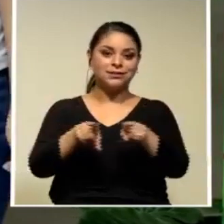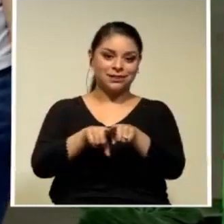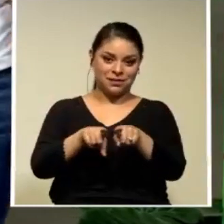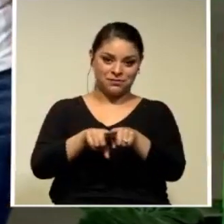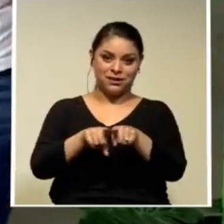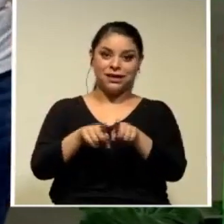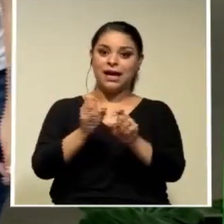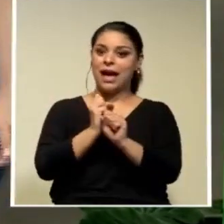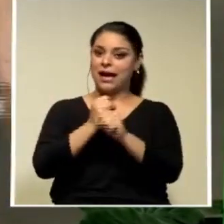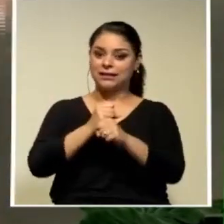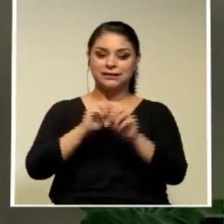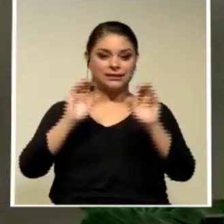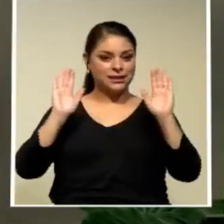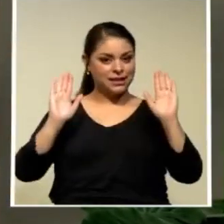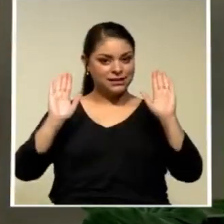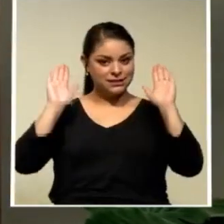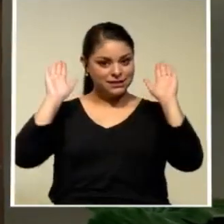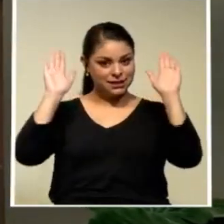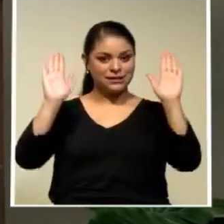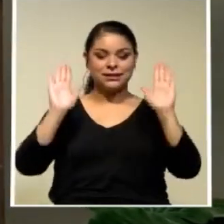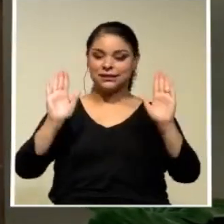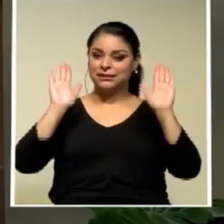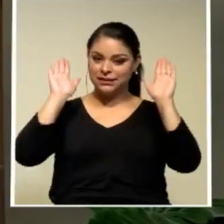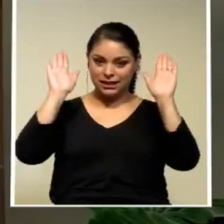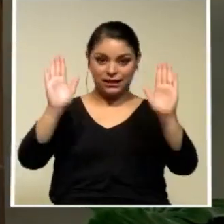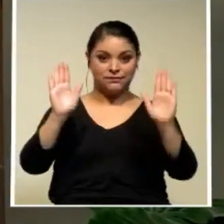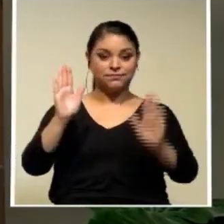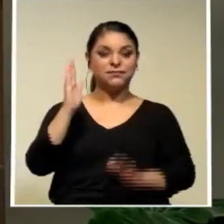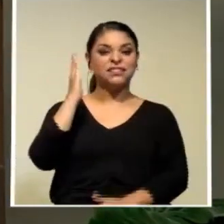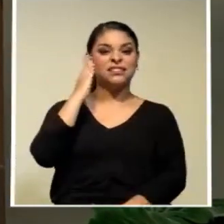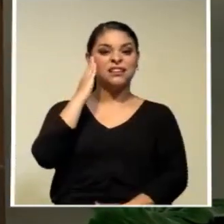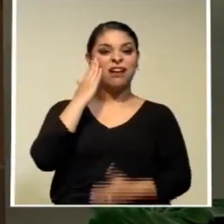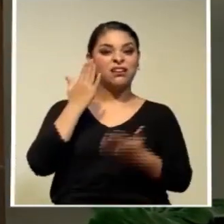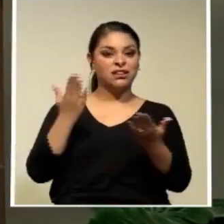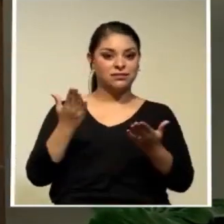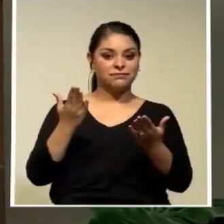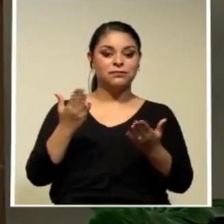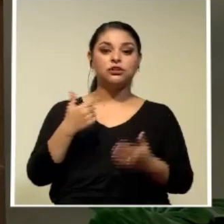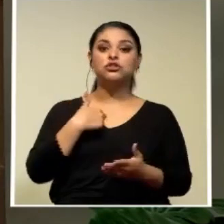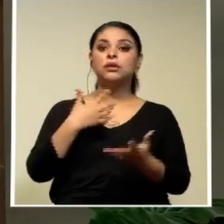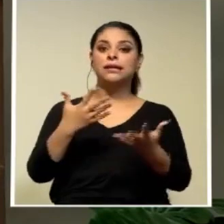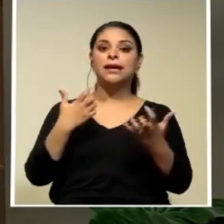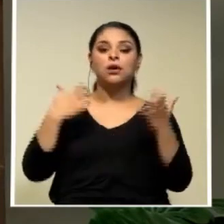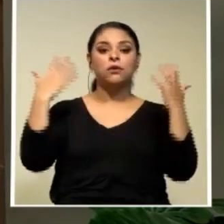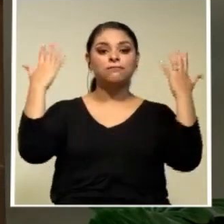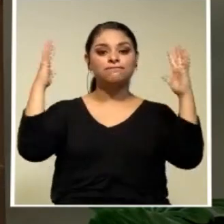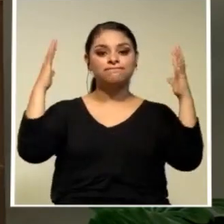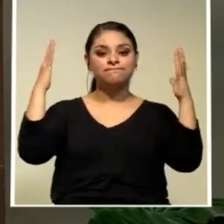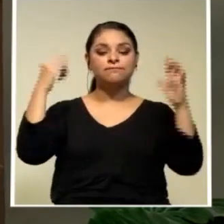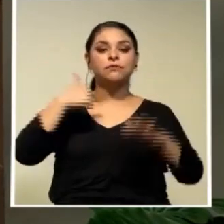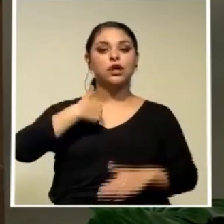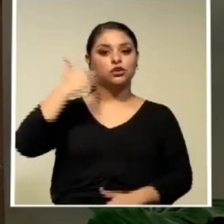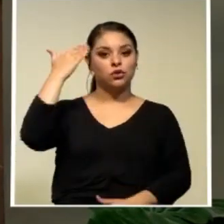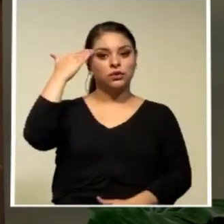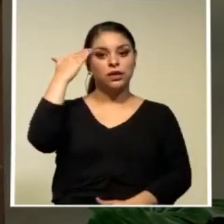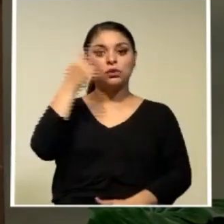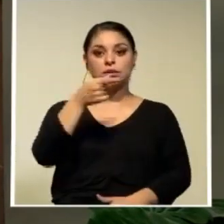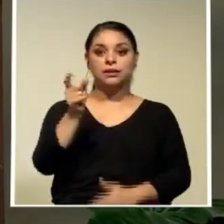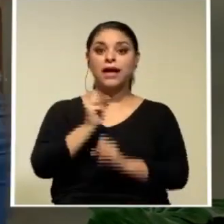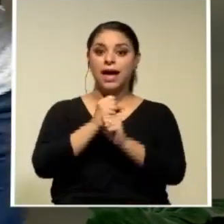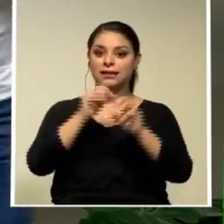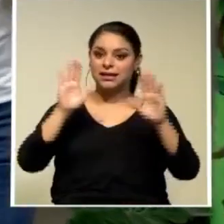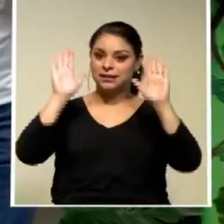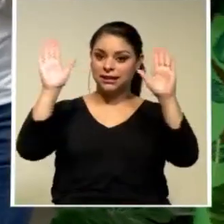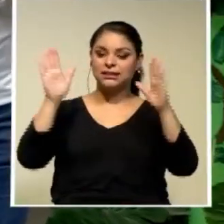haciendo. ¡Excelente, excelente! ¿Y saben qué? ¿Sabe qué también, niña Lady, a quien yo quiero felicitar y sé que lo está haciendo y lo va a hacer excelente?